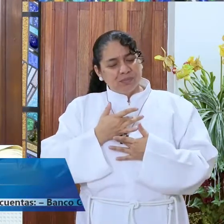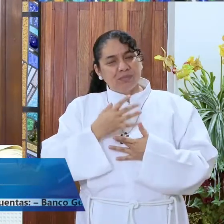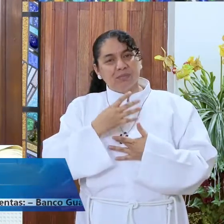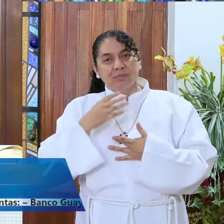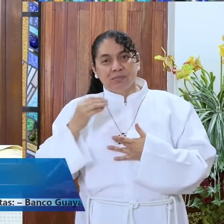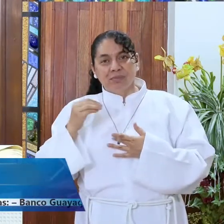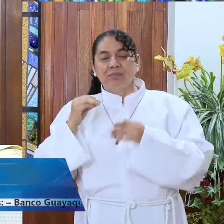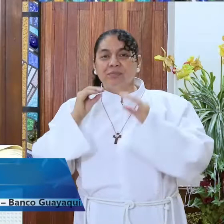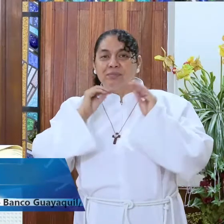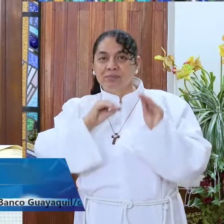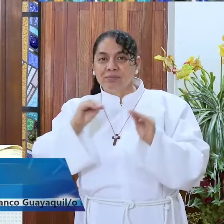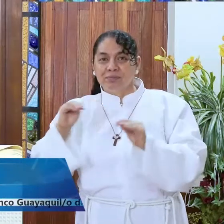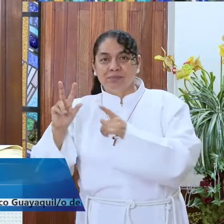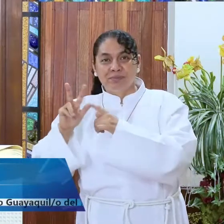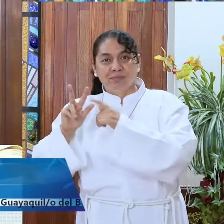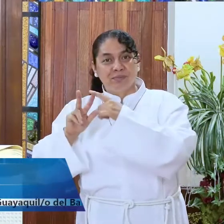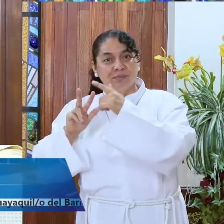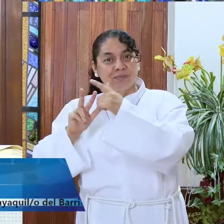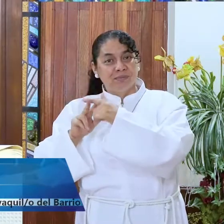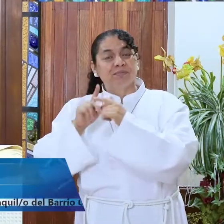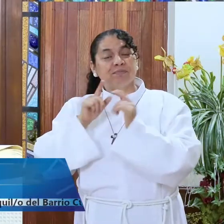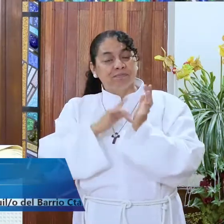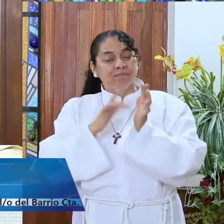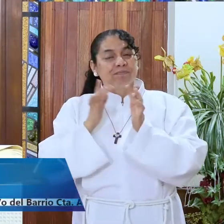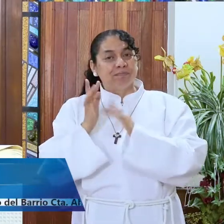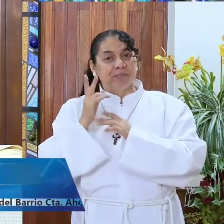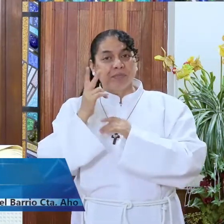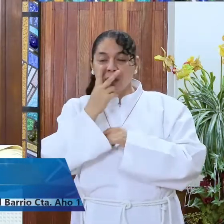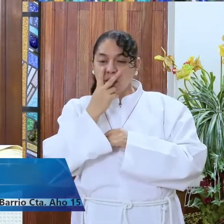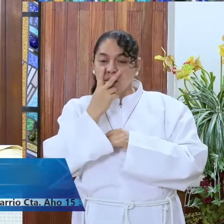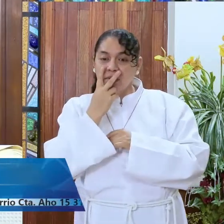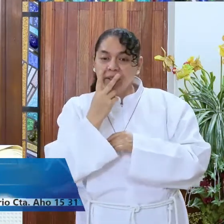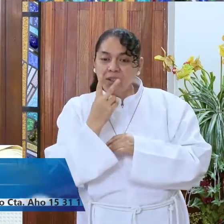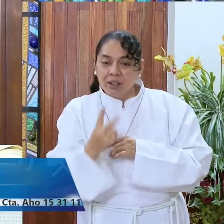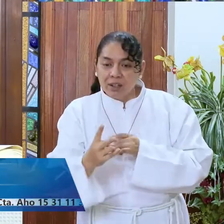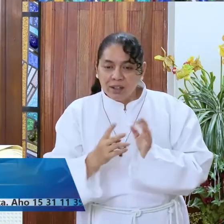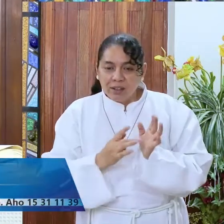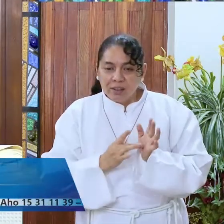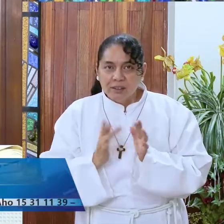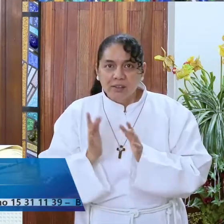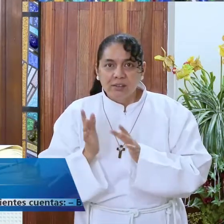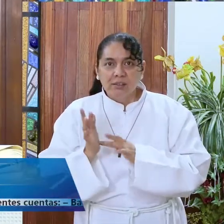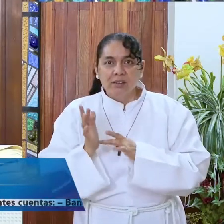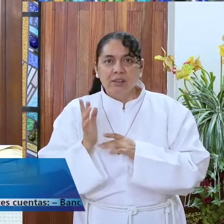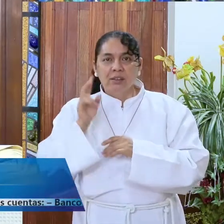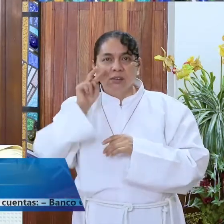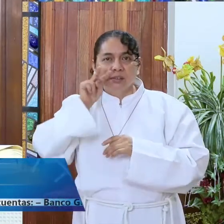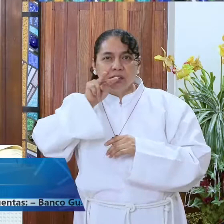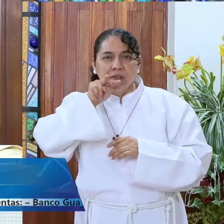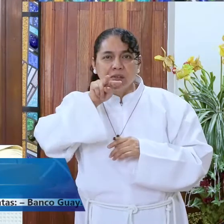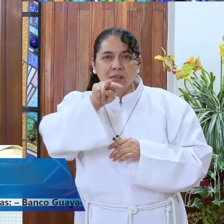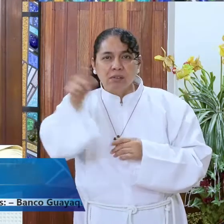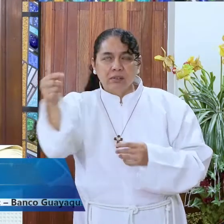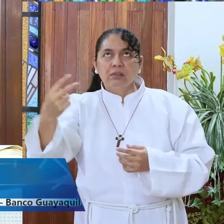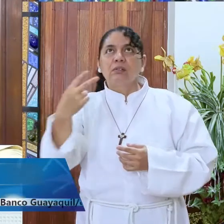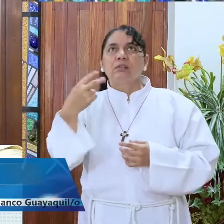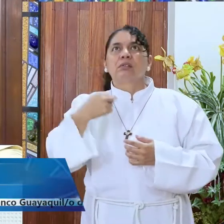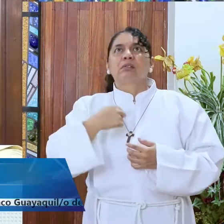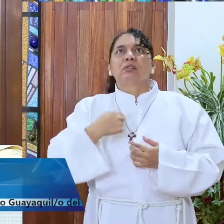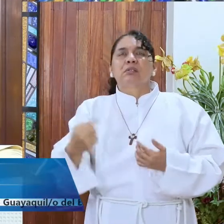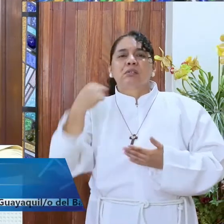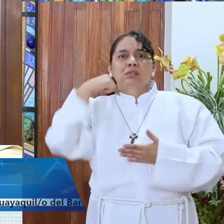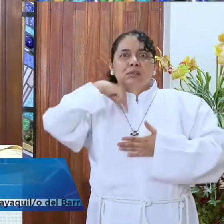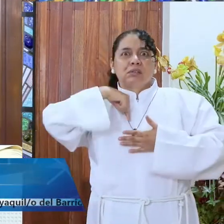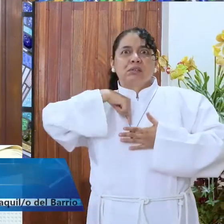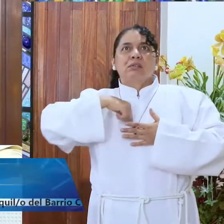sus jesús la mirada de jesús es tan profunda que logra captar